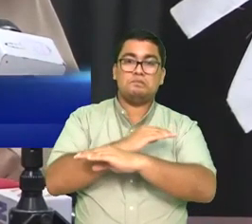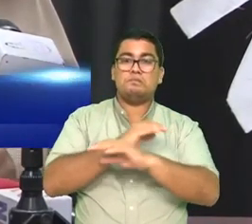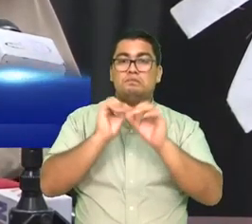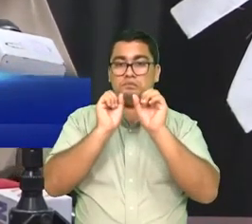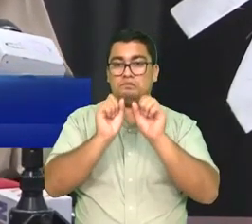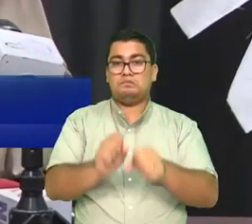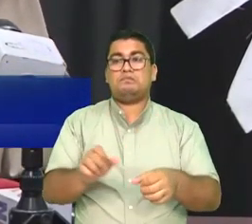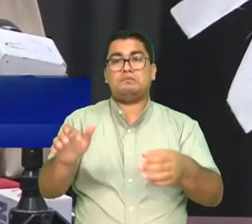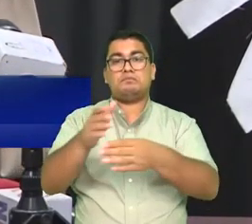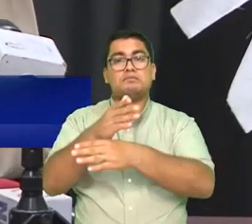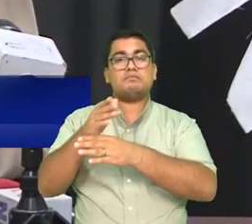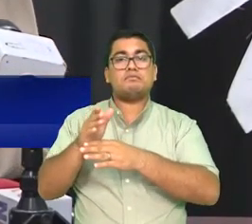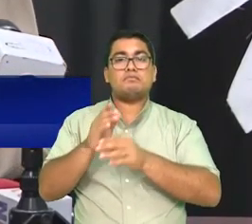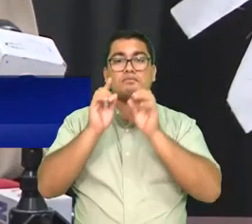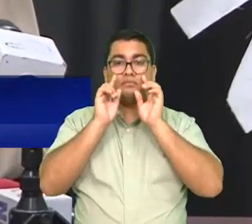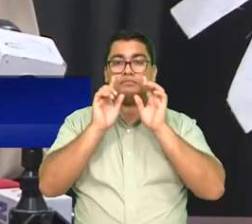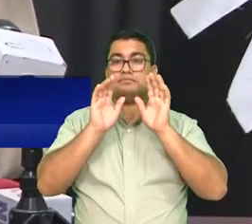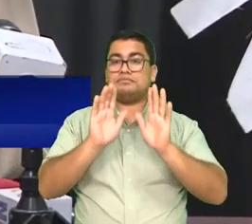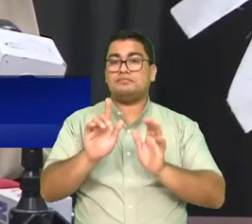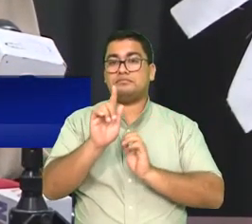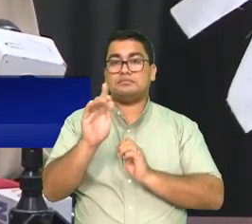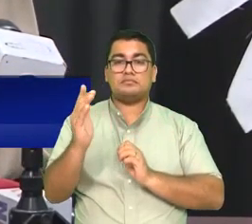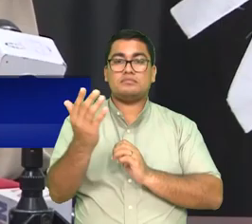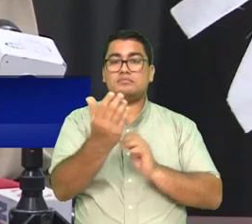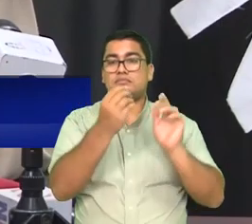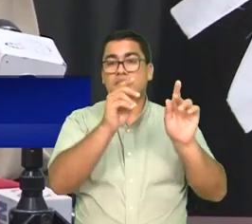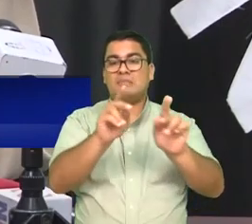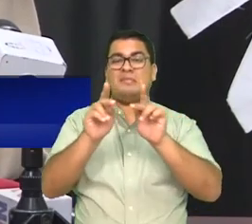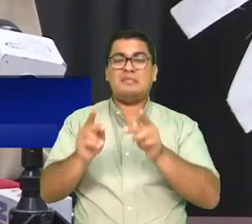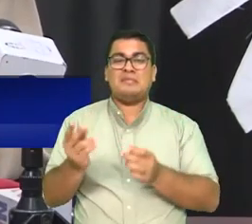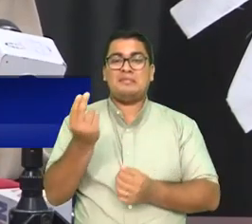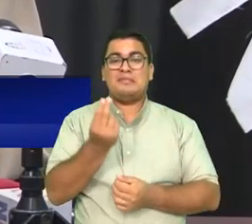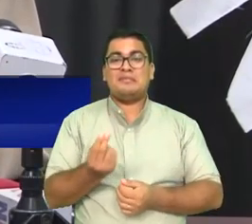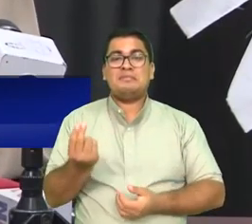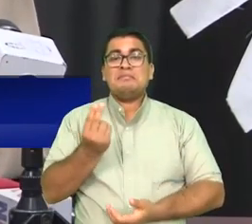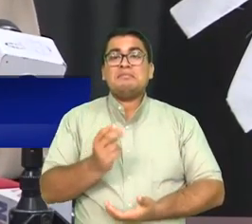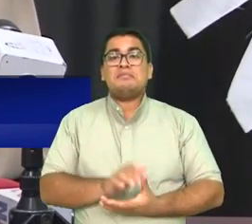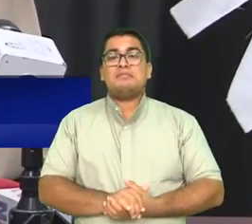la estabilidad y la seguridad de todos los usuarios.